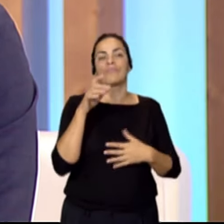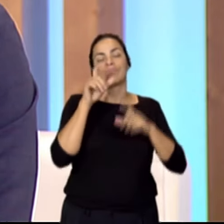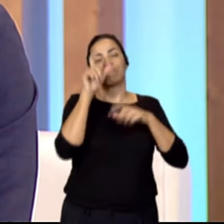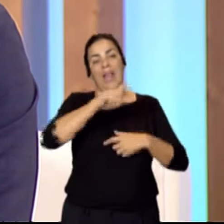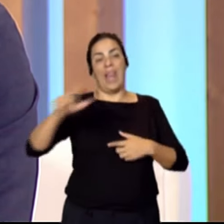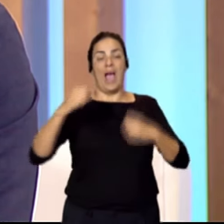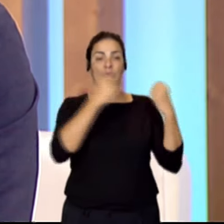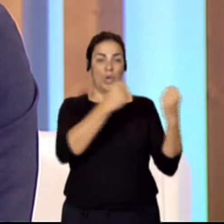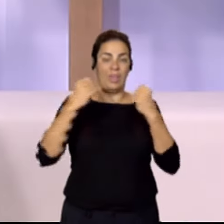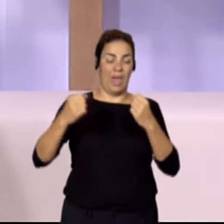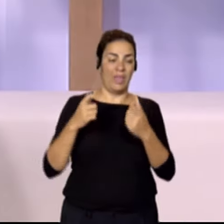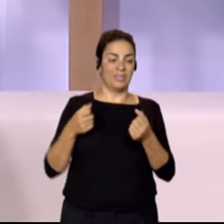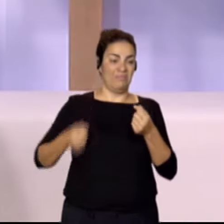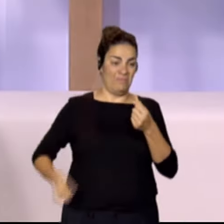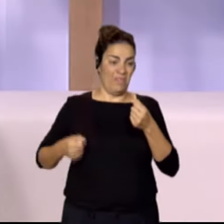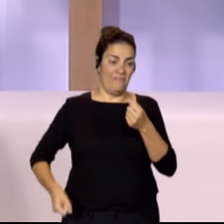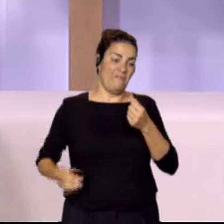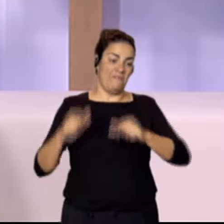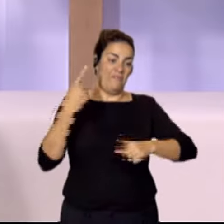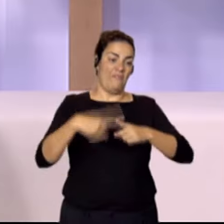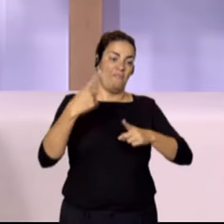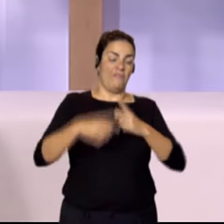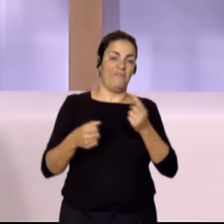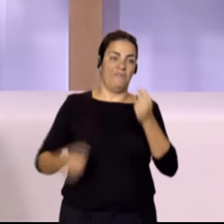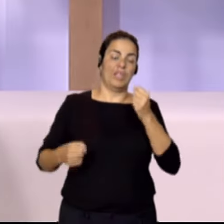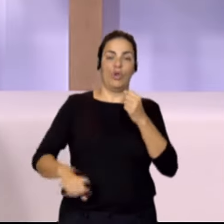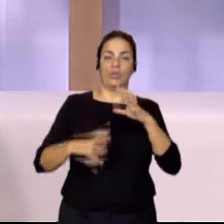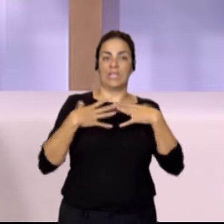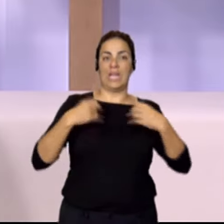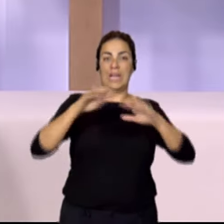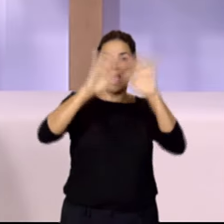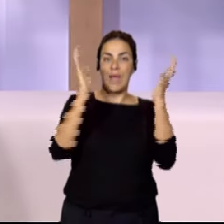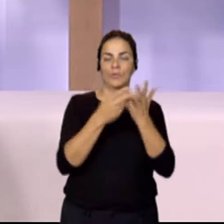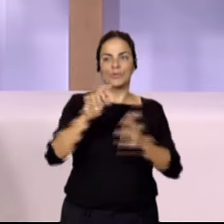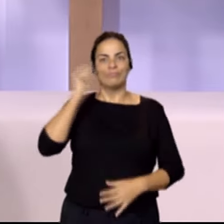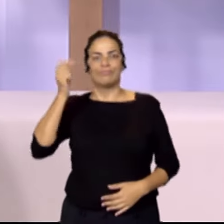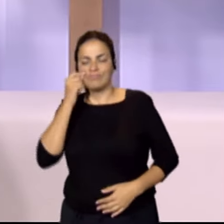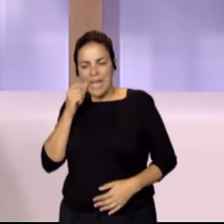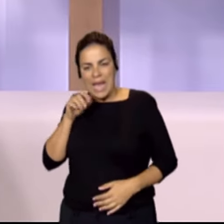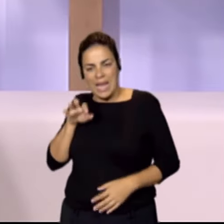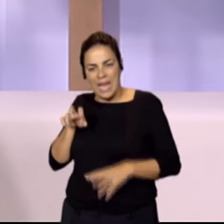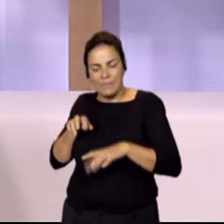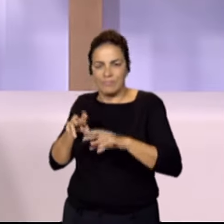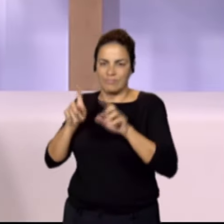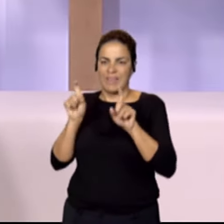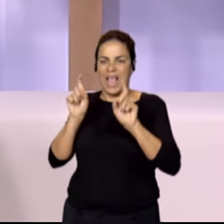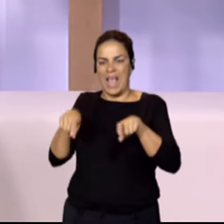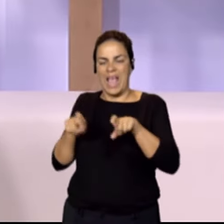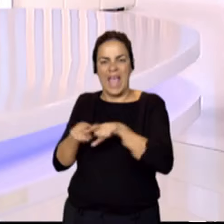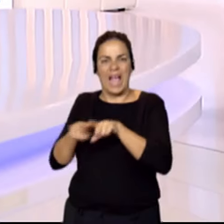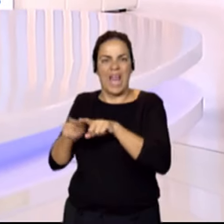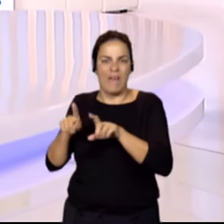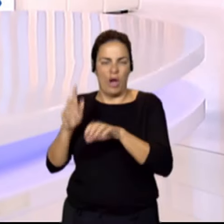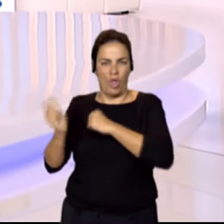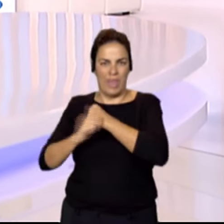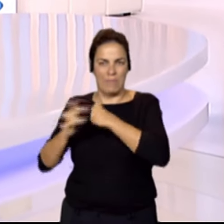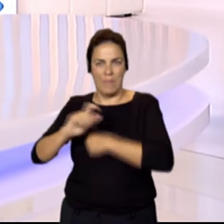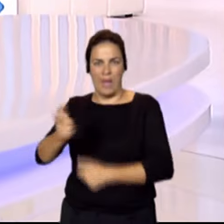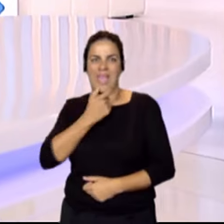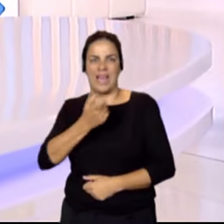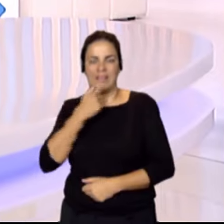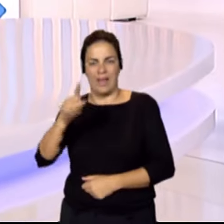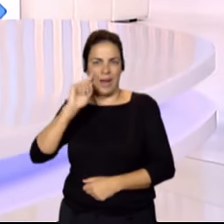mundiales eh detectaron el escarabajo de de la papa en en Inglaterra con lo cual se no se